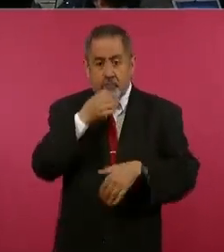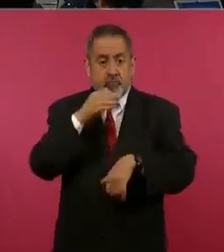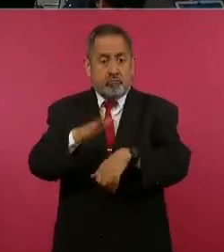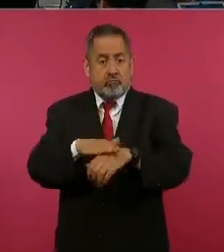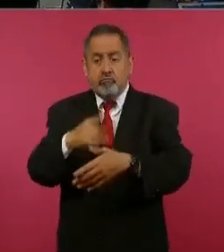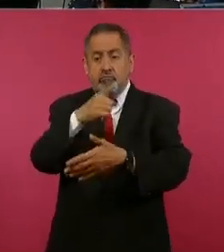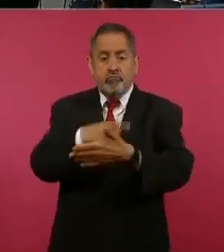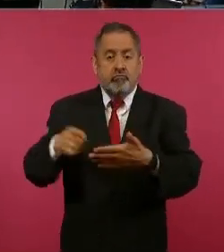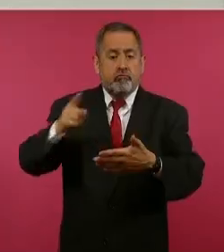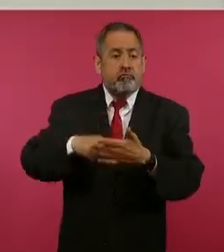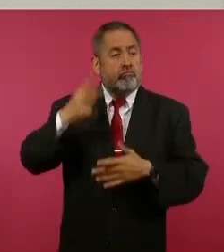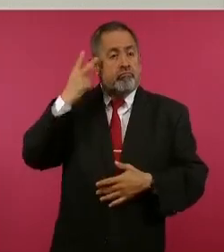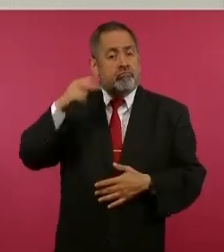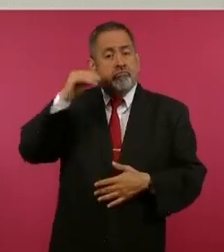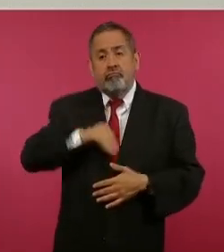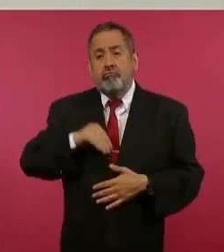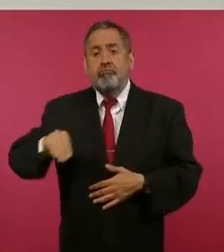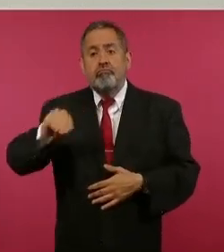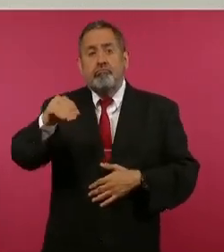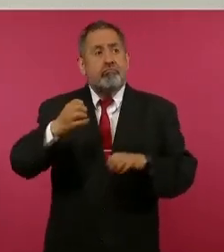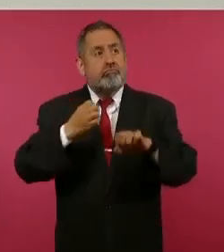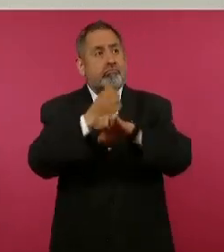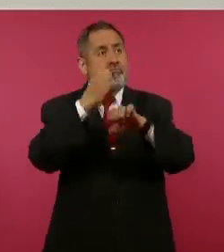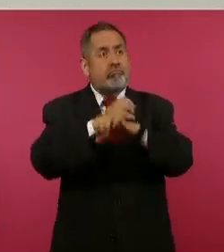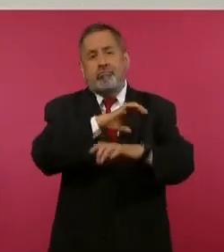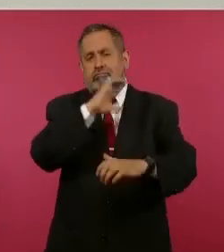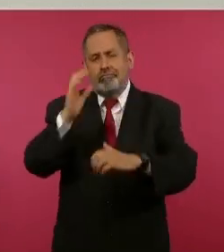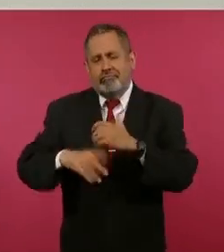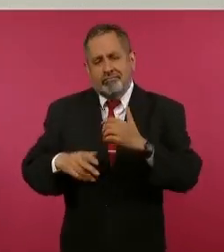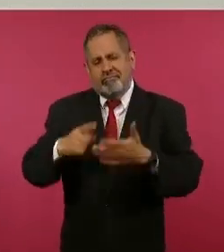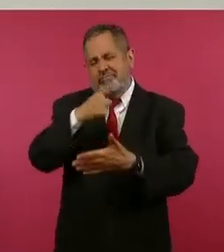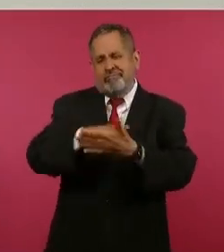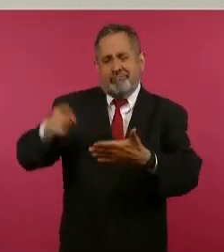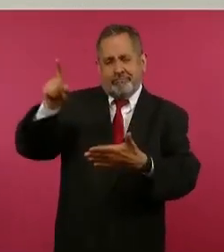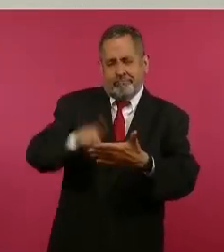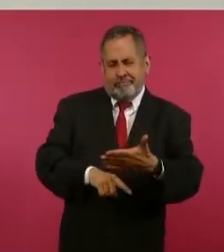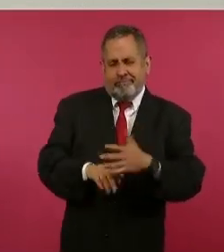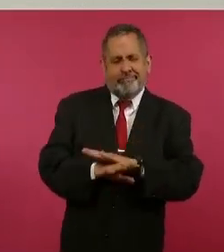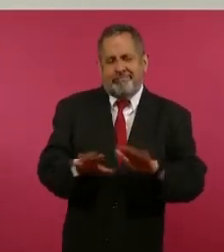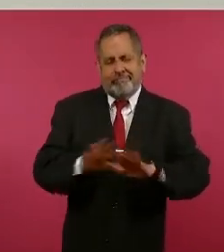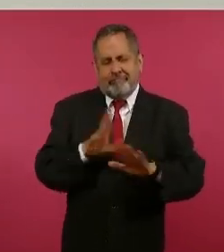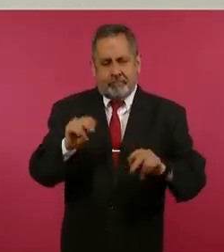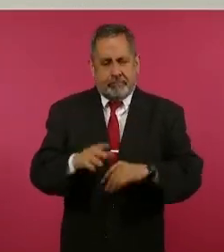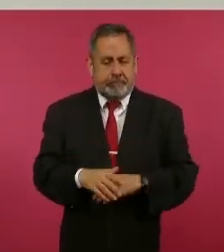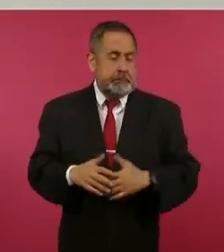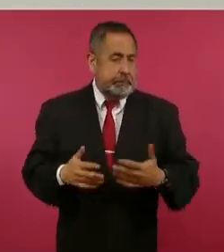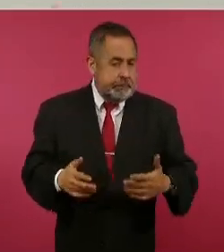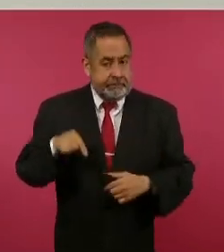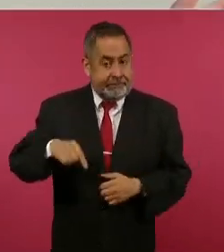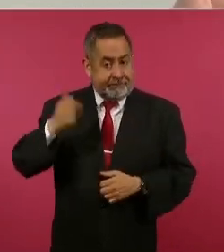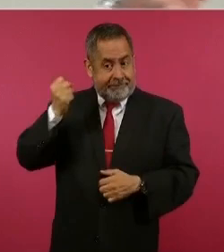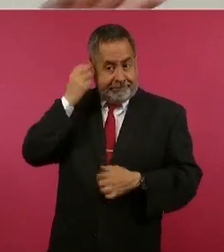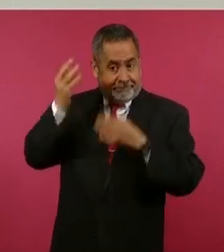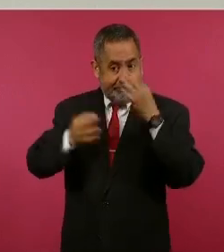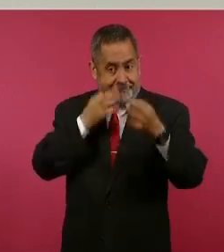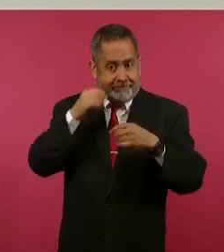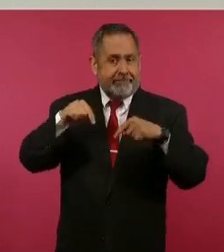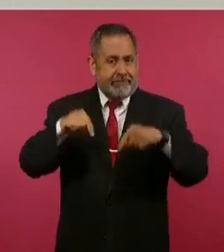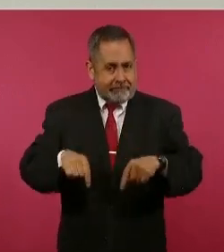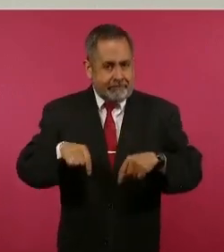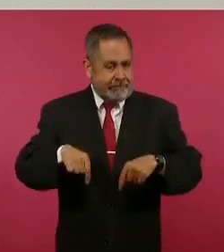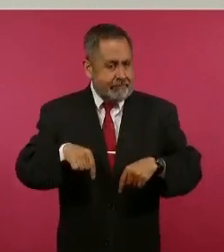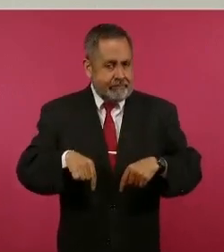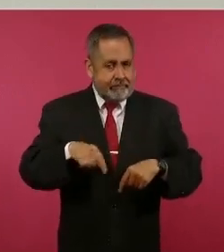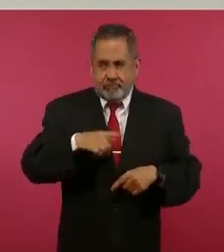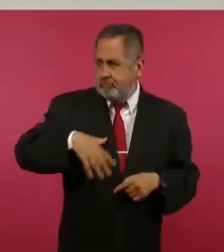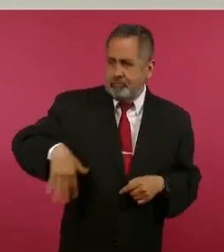cancelar esta gira de despedida por todos los estados. Derivado también de esta misma conferencia, pues luego la gente tiene a